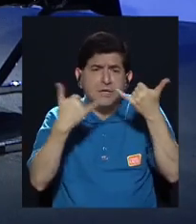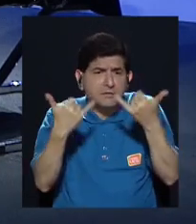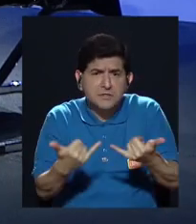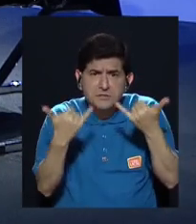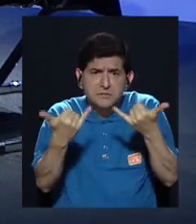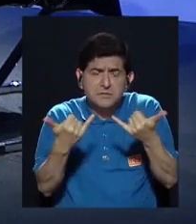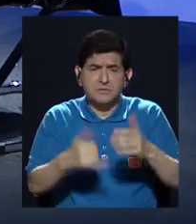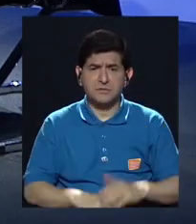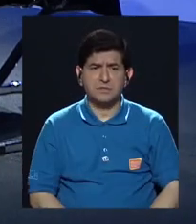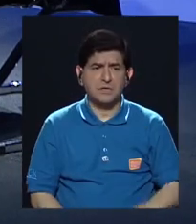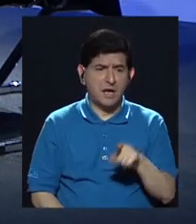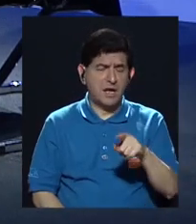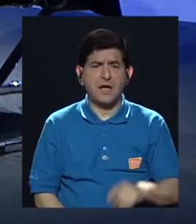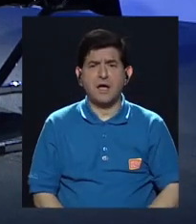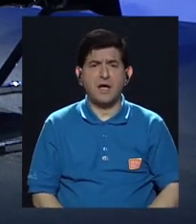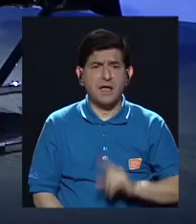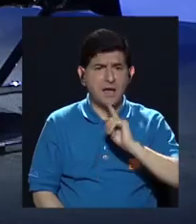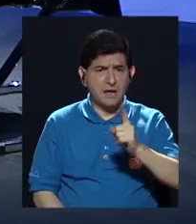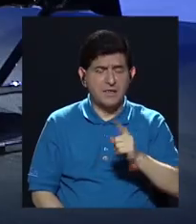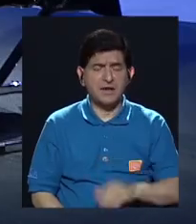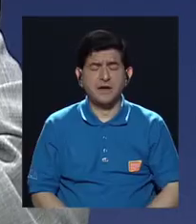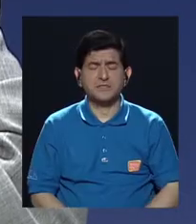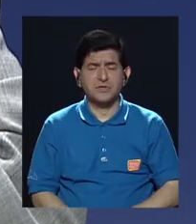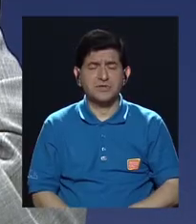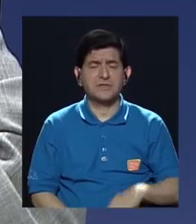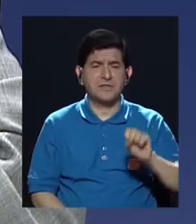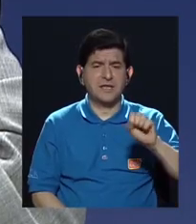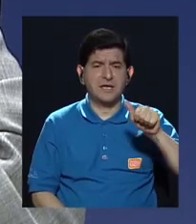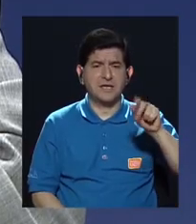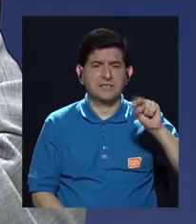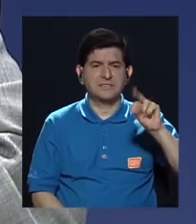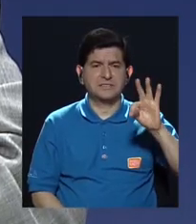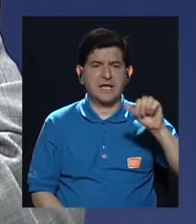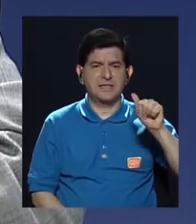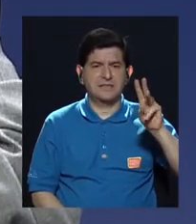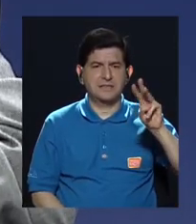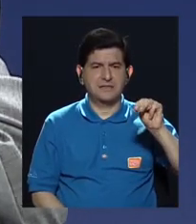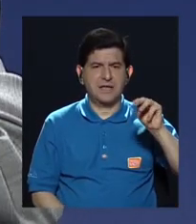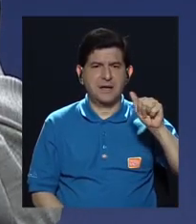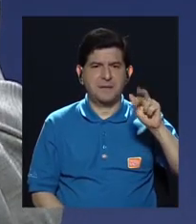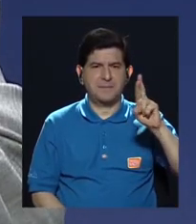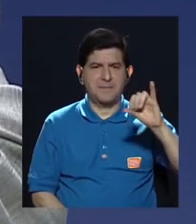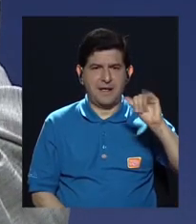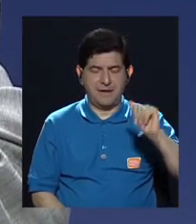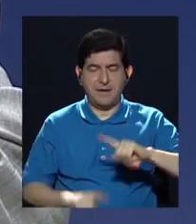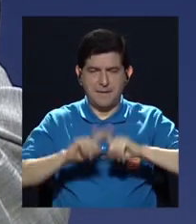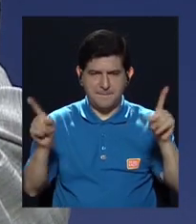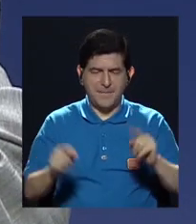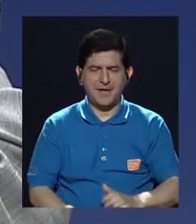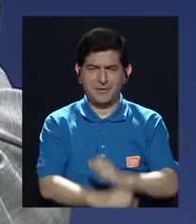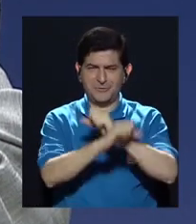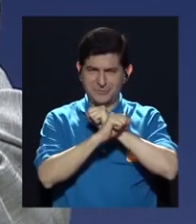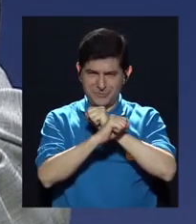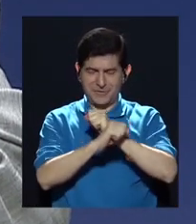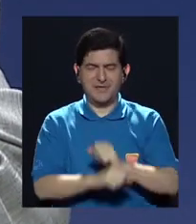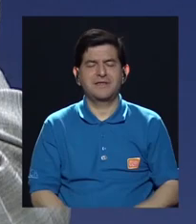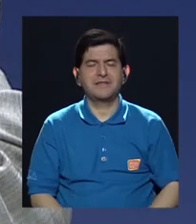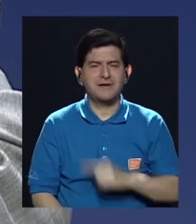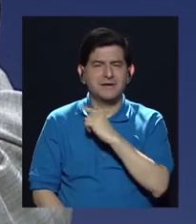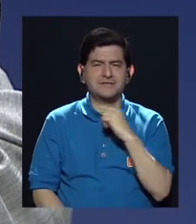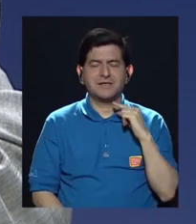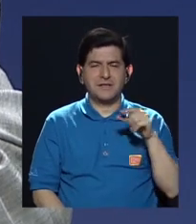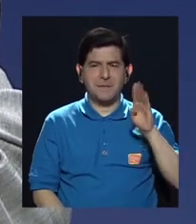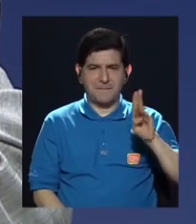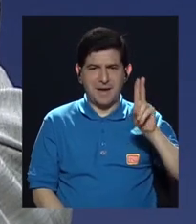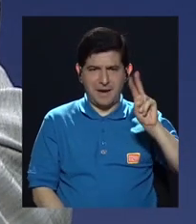en las proclamas de Santa María. Así es. Pero una de las garantías también es que el padre